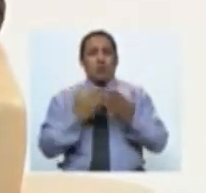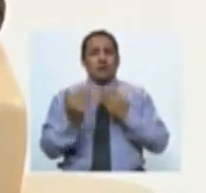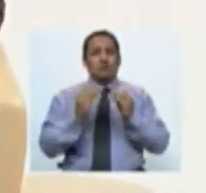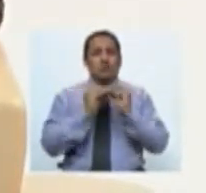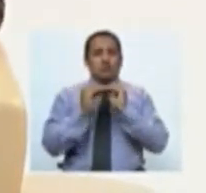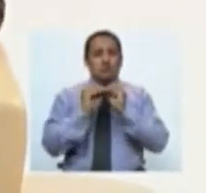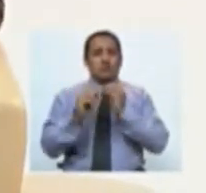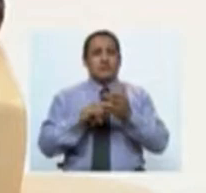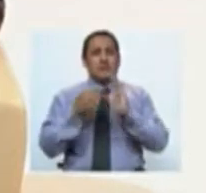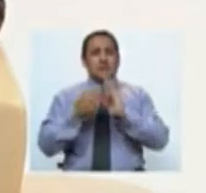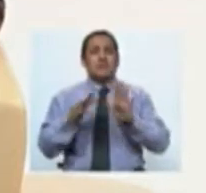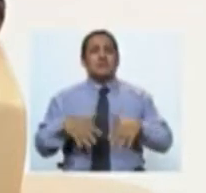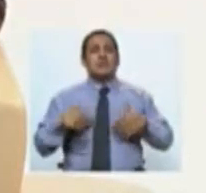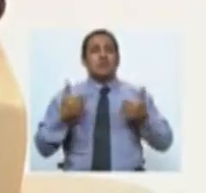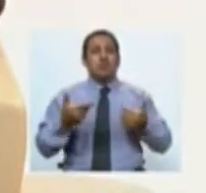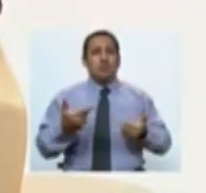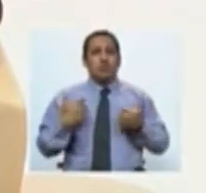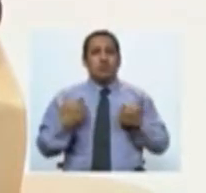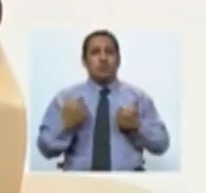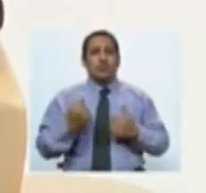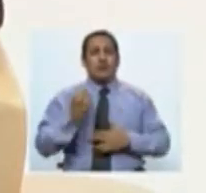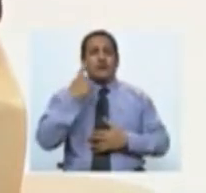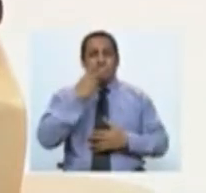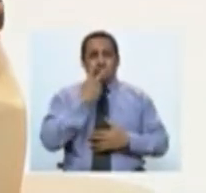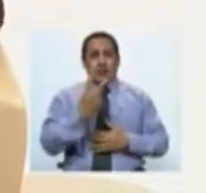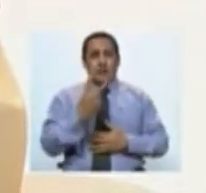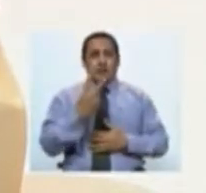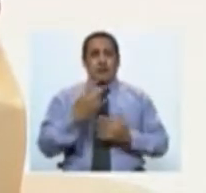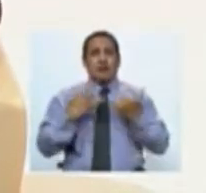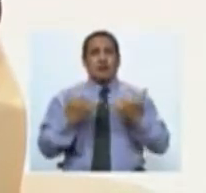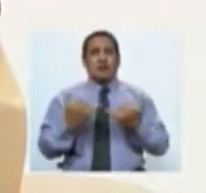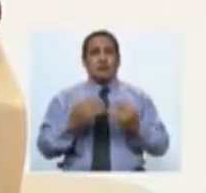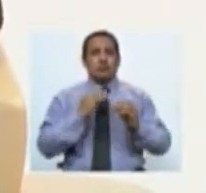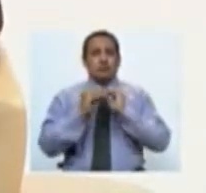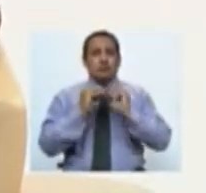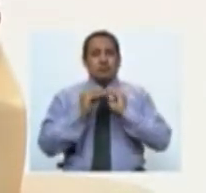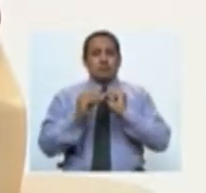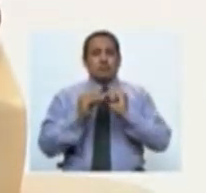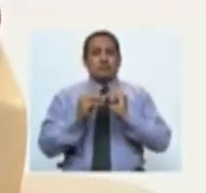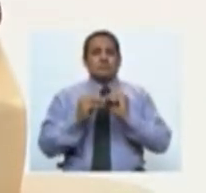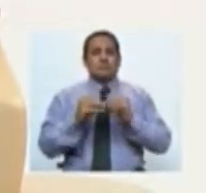ciertos márgenes. Es decir, se pudo contemplar el